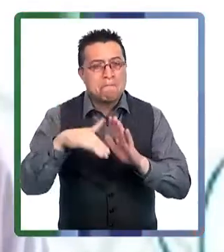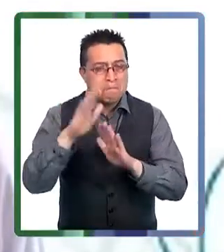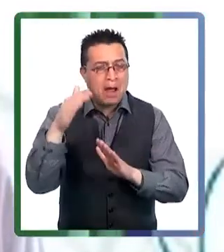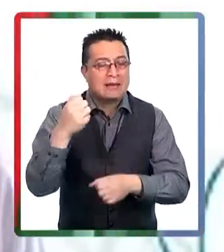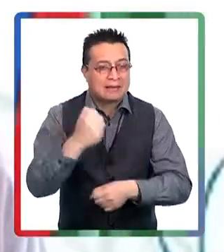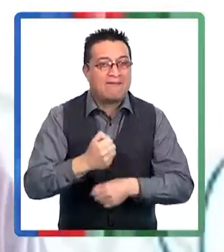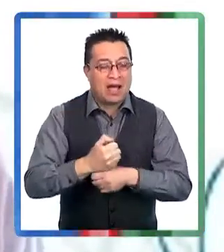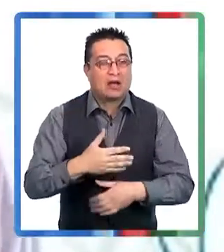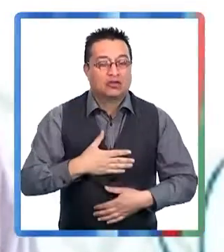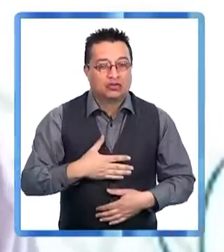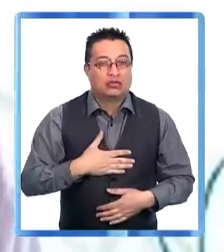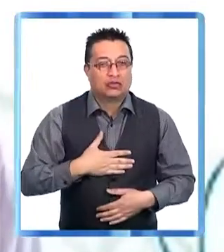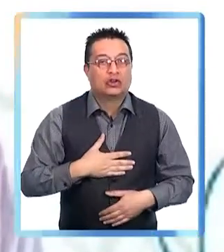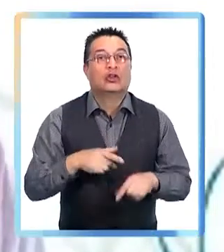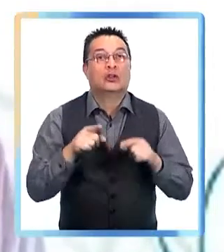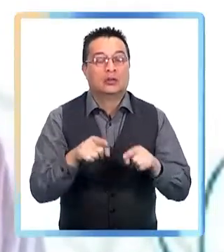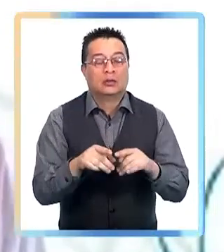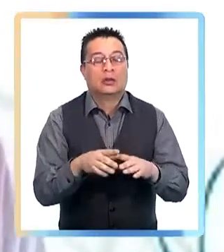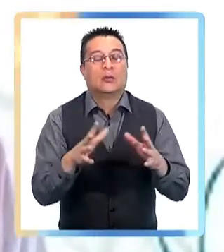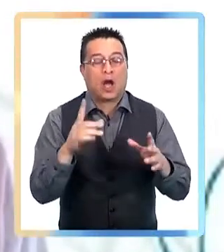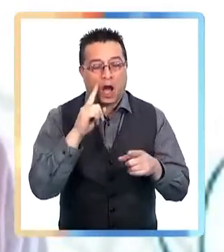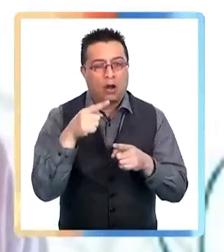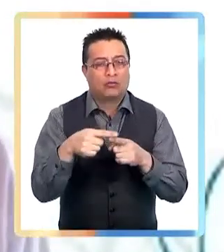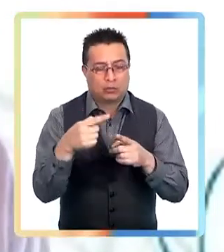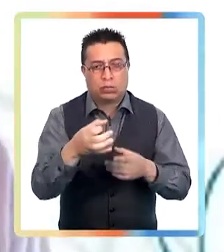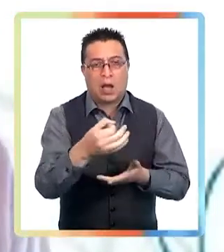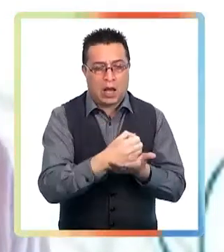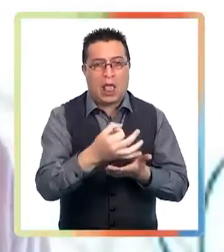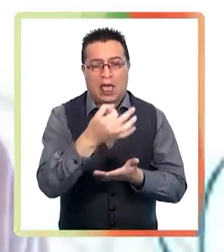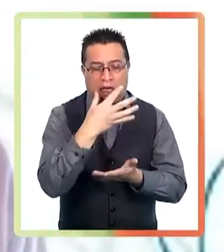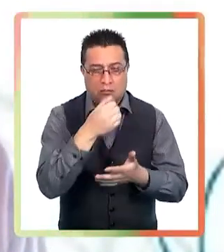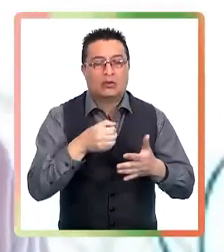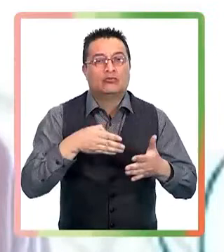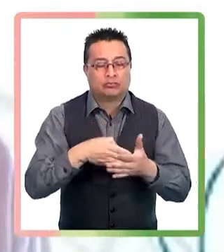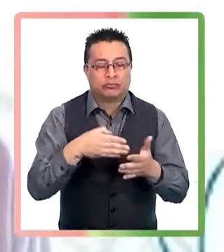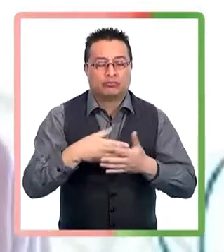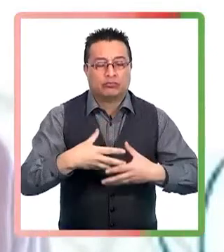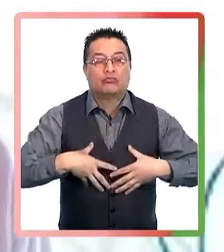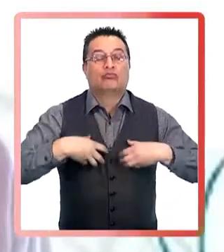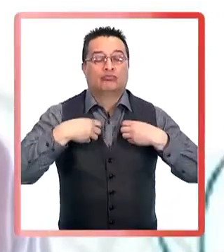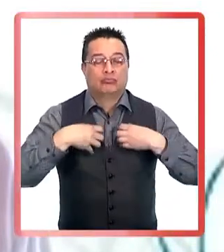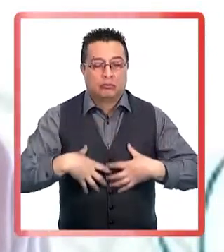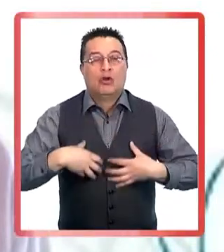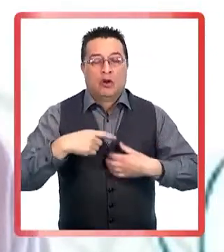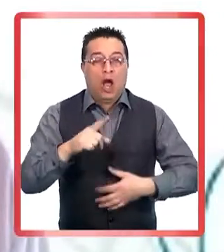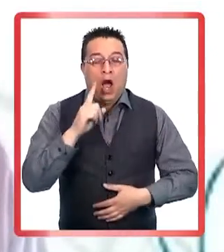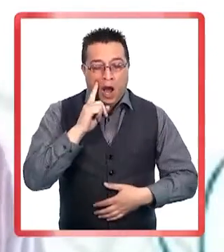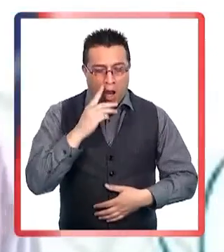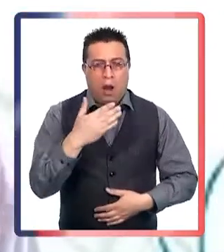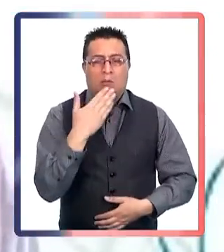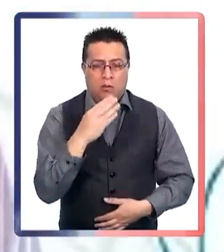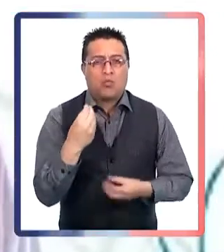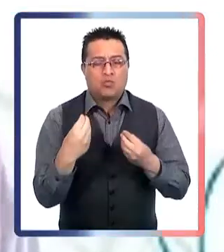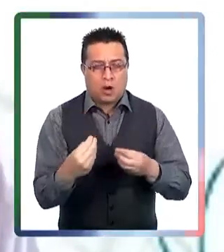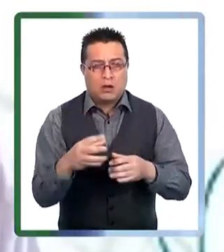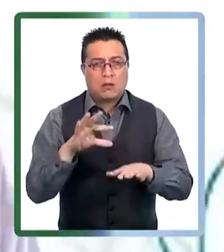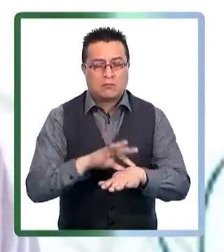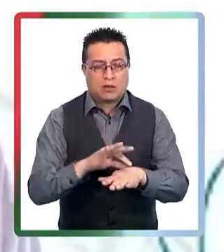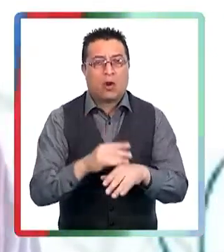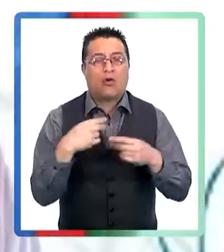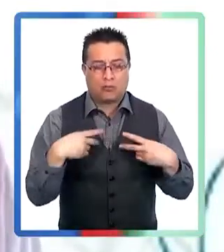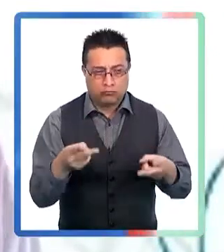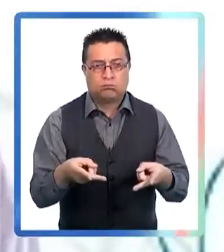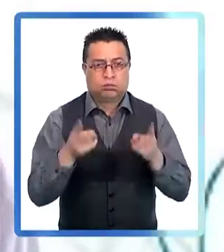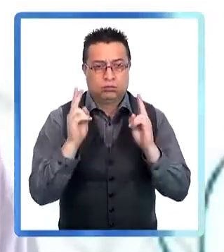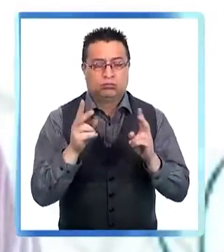trabajo, existen excelentes medicamentos para tratar las enfermedades obstructivas de las vías aéreas. ¿Ya? Excelentes medicamentos. Y